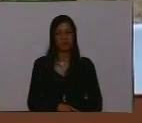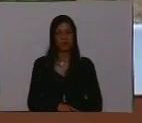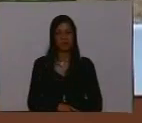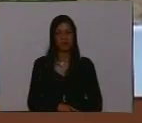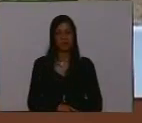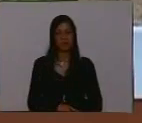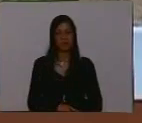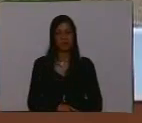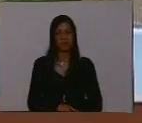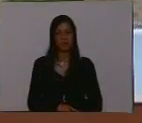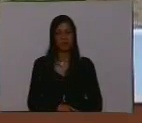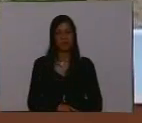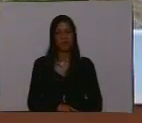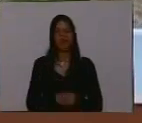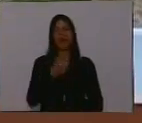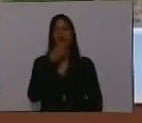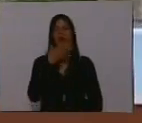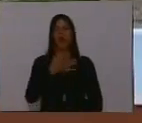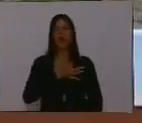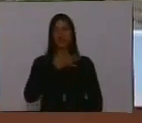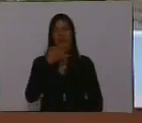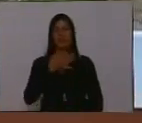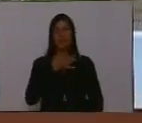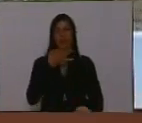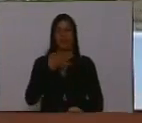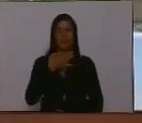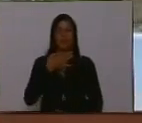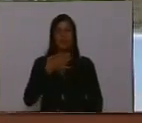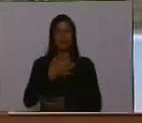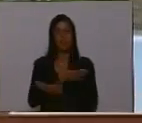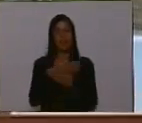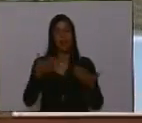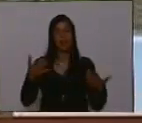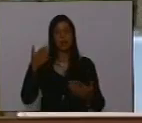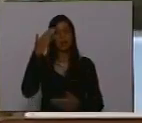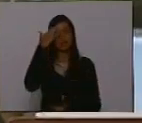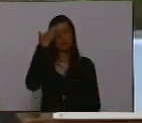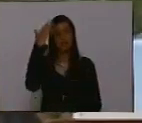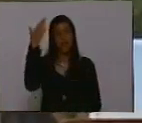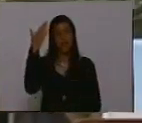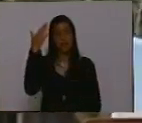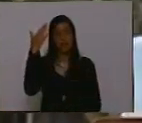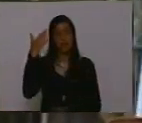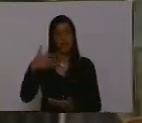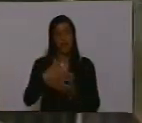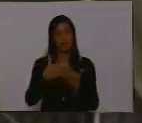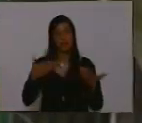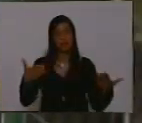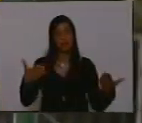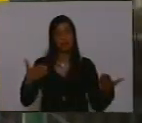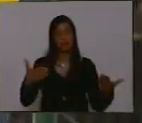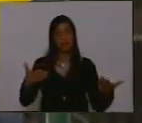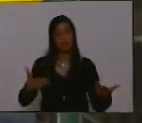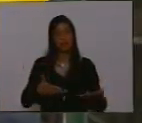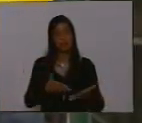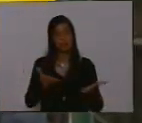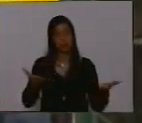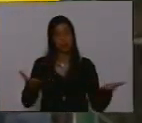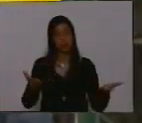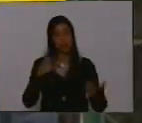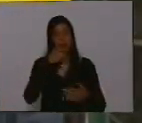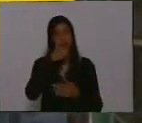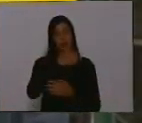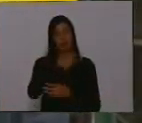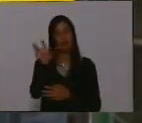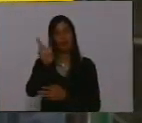Muy buenas tardes. Saludarlos a todos y a todas, al pueblo